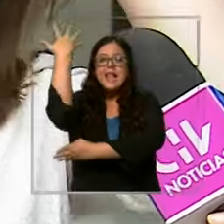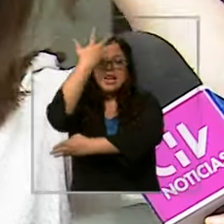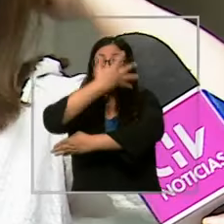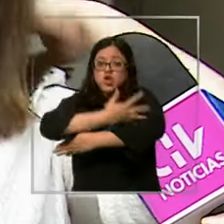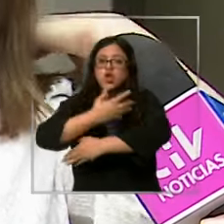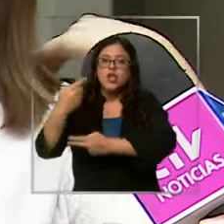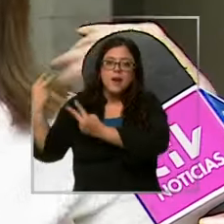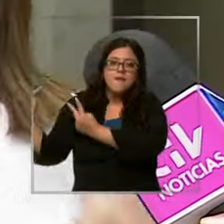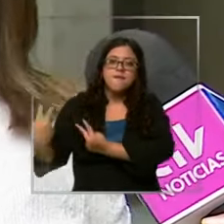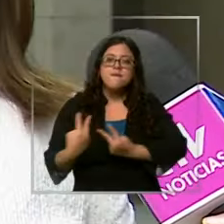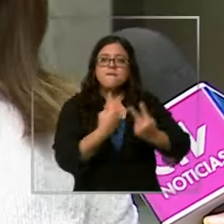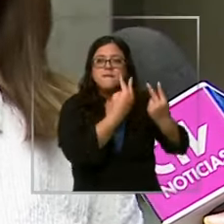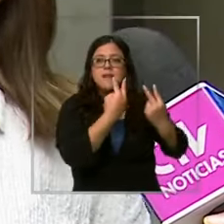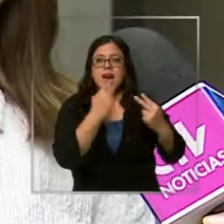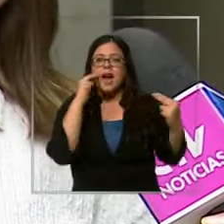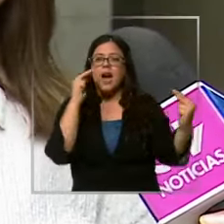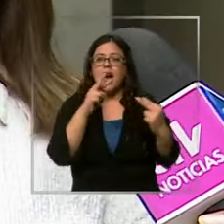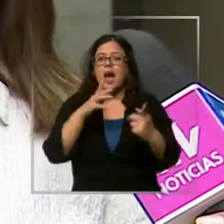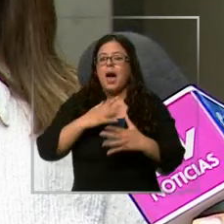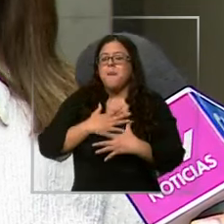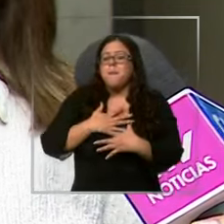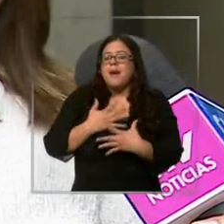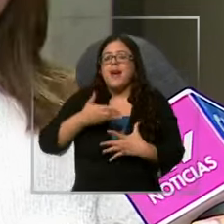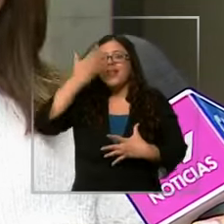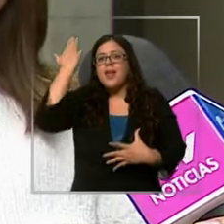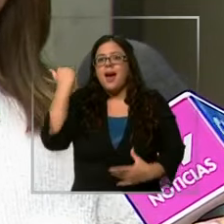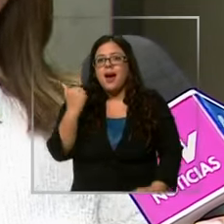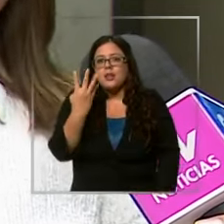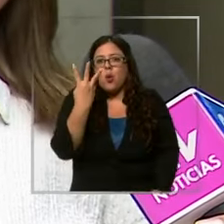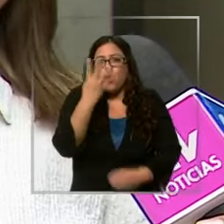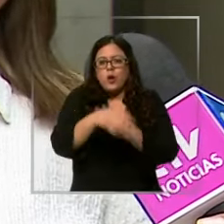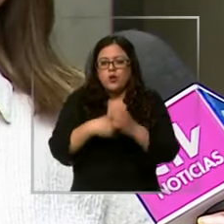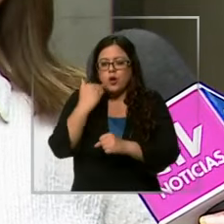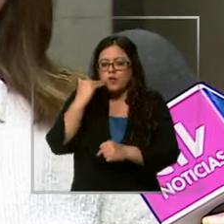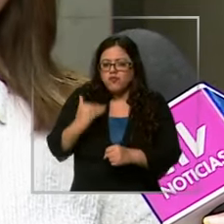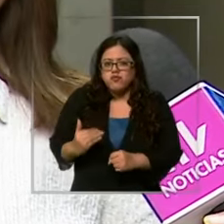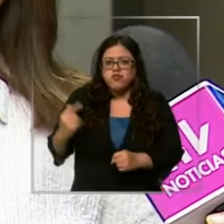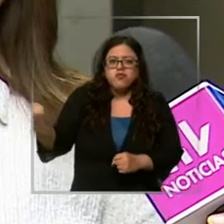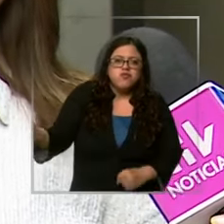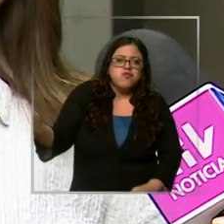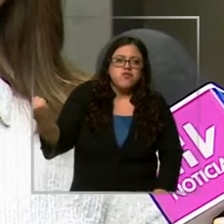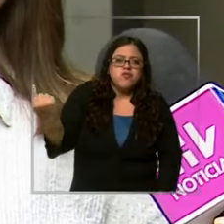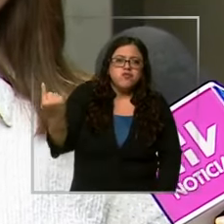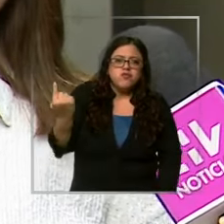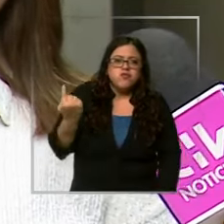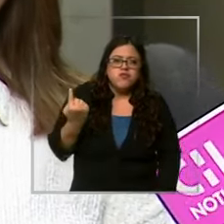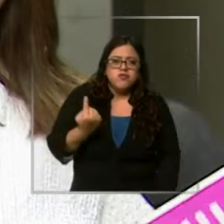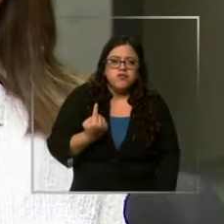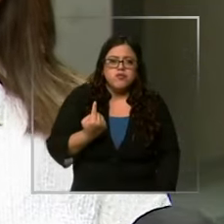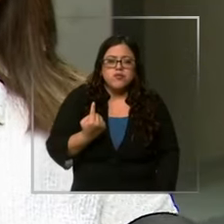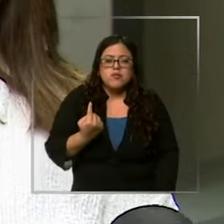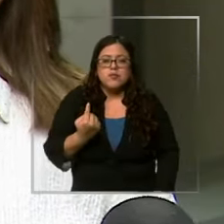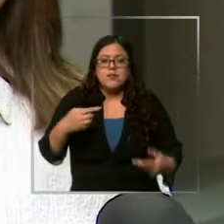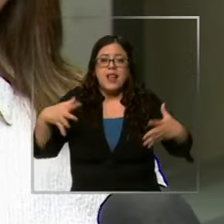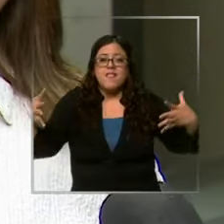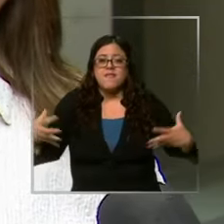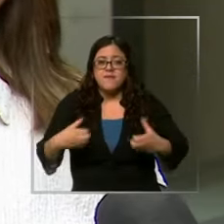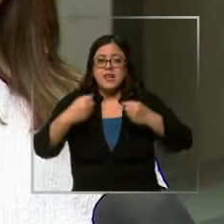verlo. Me gusta de que me acuerdo. De los 4 años más o menos, cuando él venía recién acá a la Quinta Vergara.